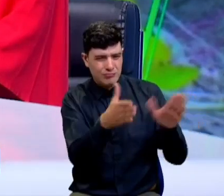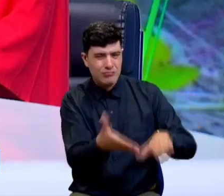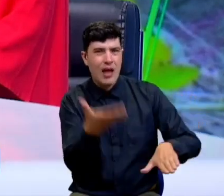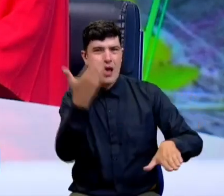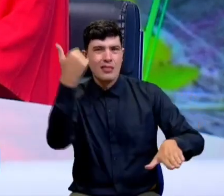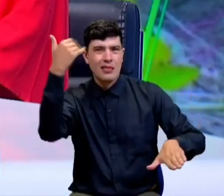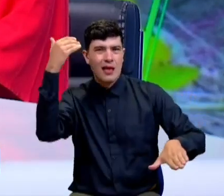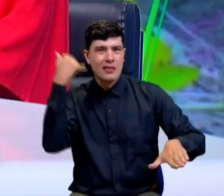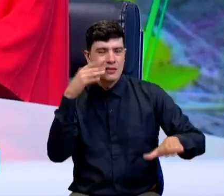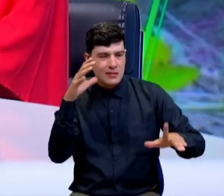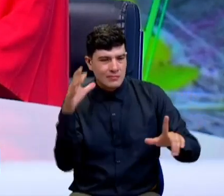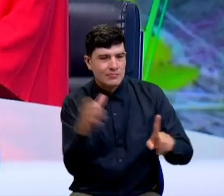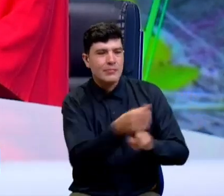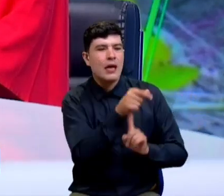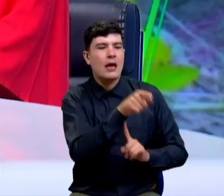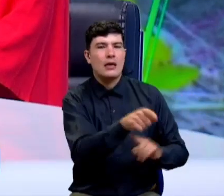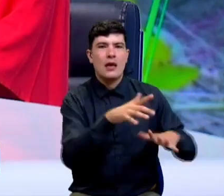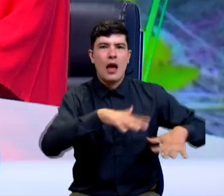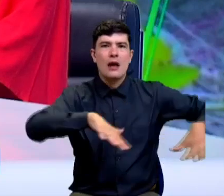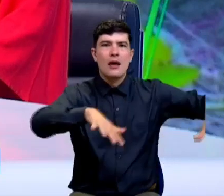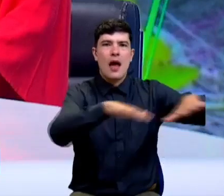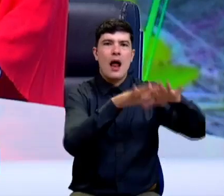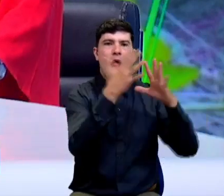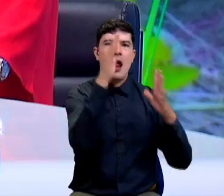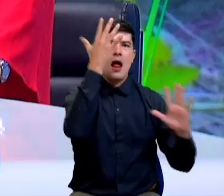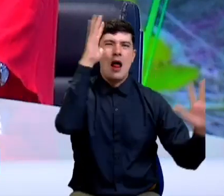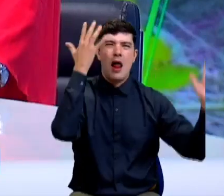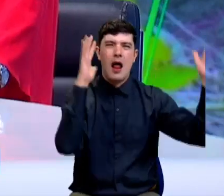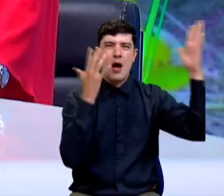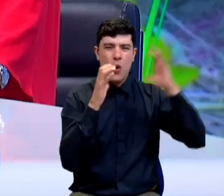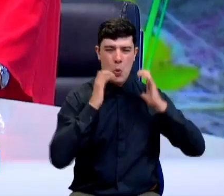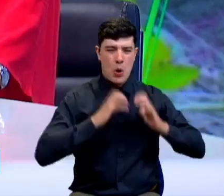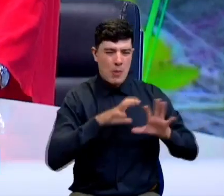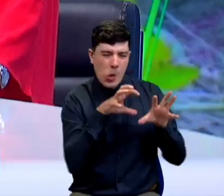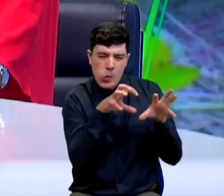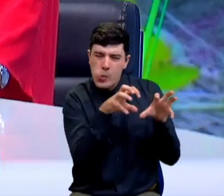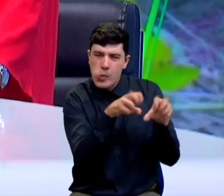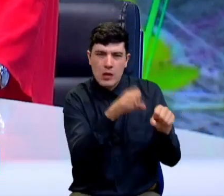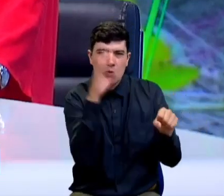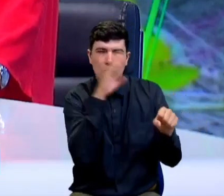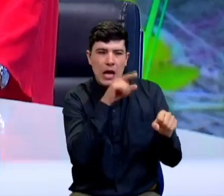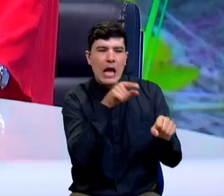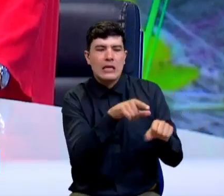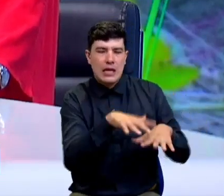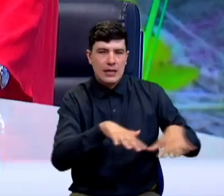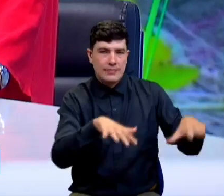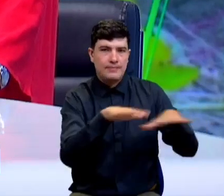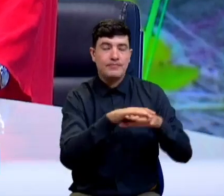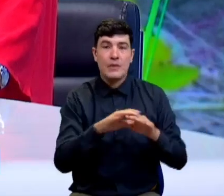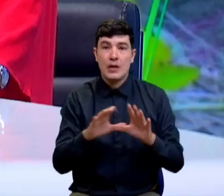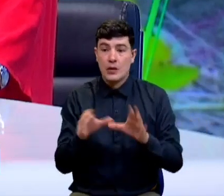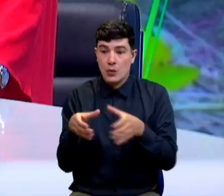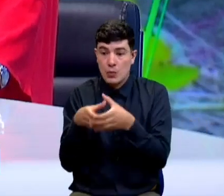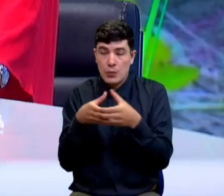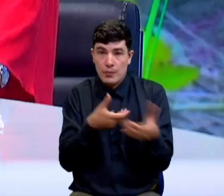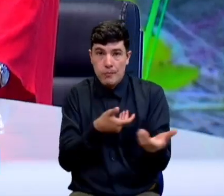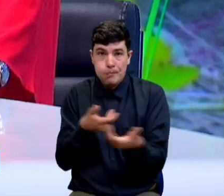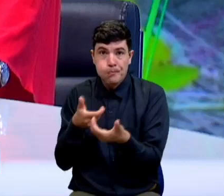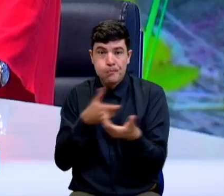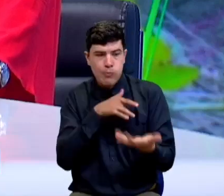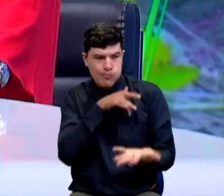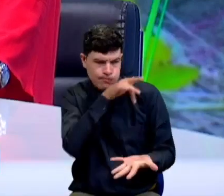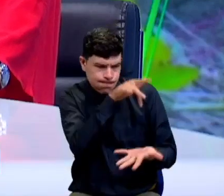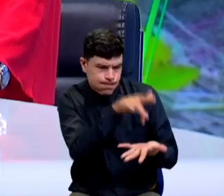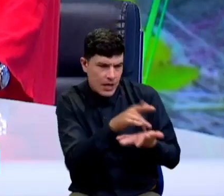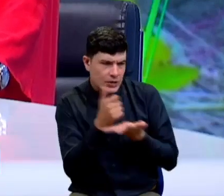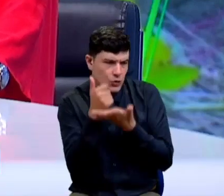en una zona aledaña aquí a la capital santandereana. Pues el cuerpo de bomberos de la ciudad ayudó en este rescate y